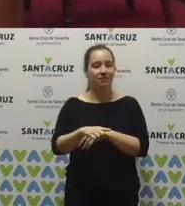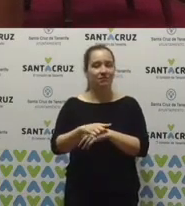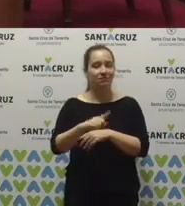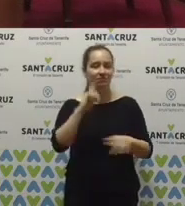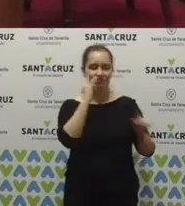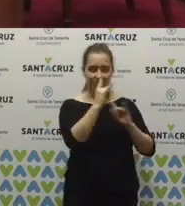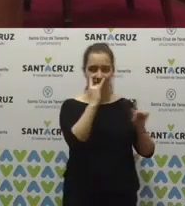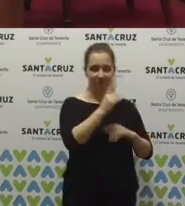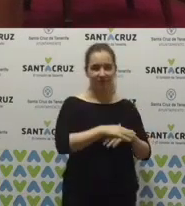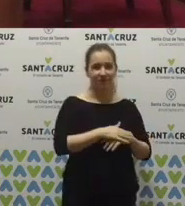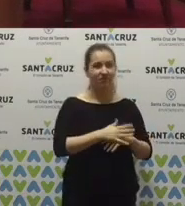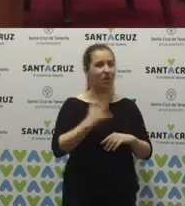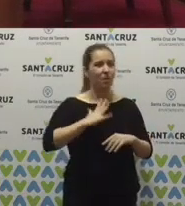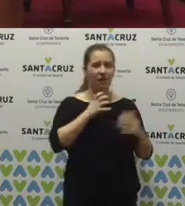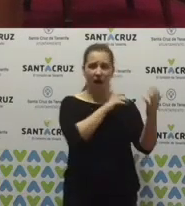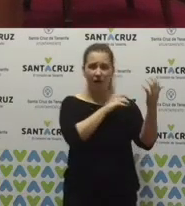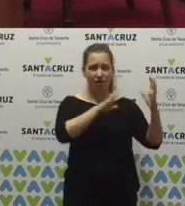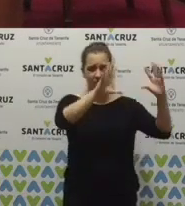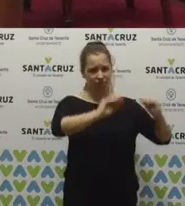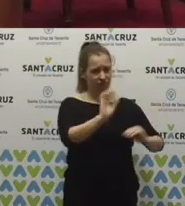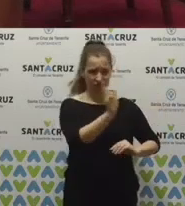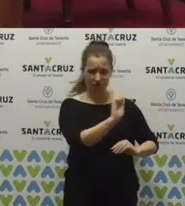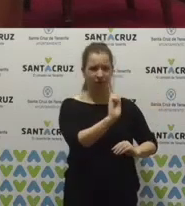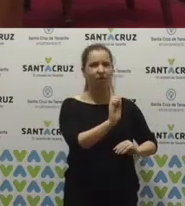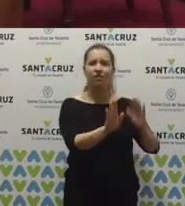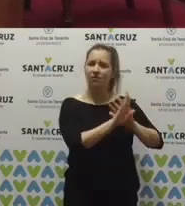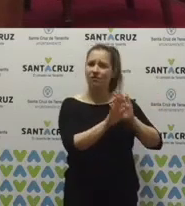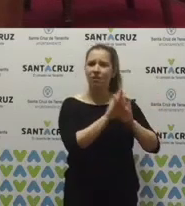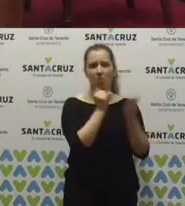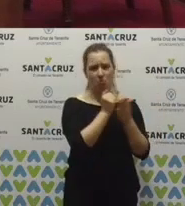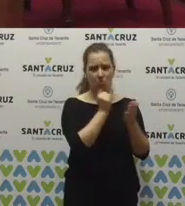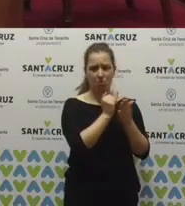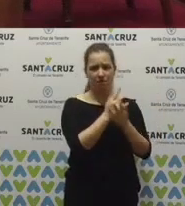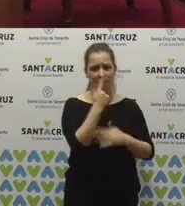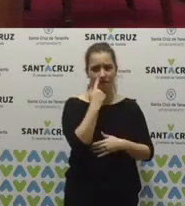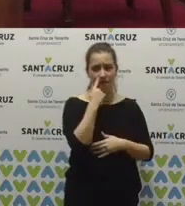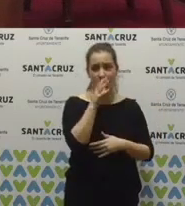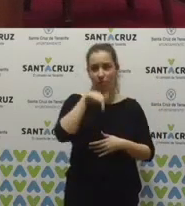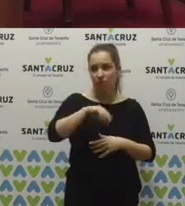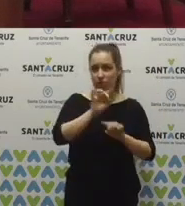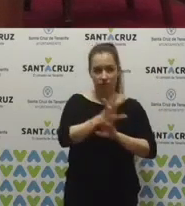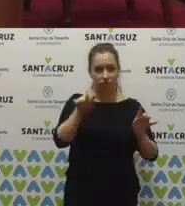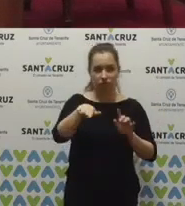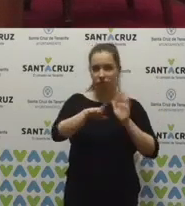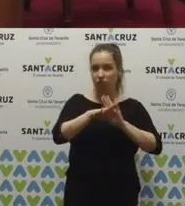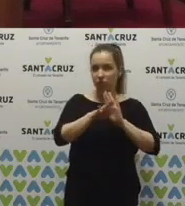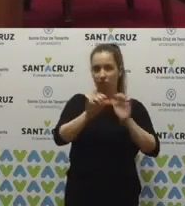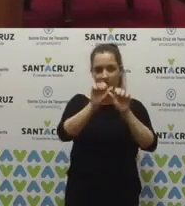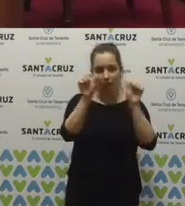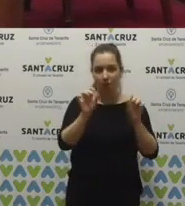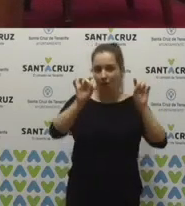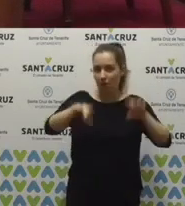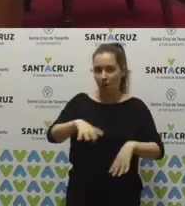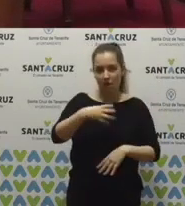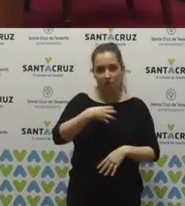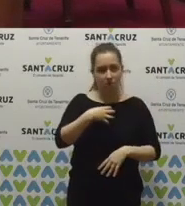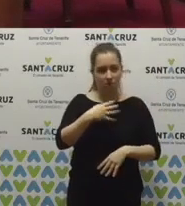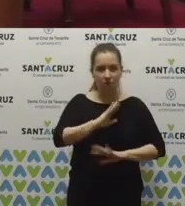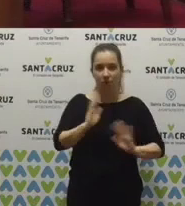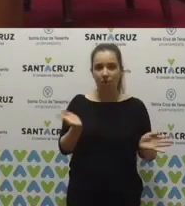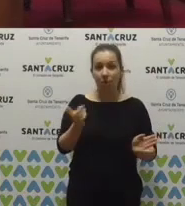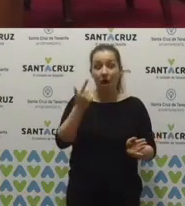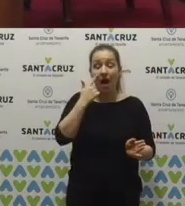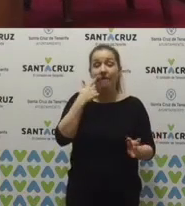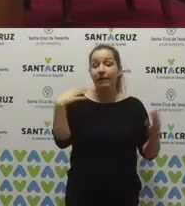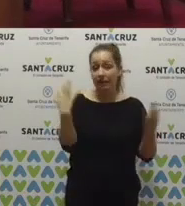vayan del ordenador y vamos a probablemente a seguir haciendo unas pruebas es evidente que así no podemos seguir de esta forma y vamos a ver qué puede estar